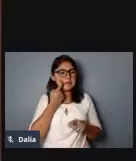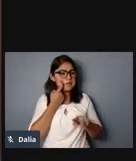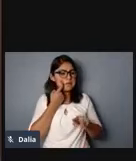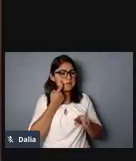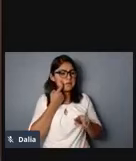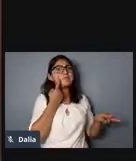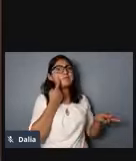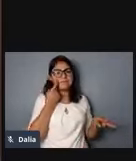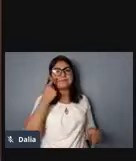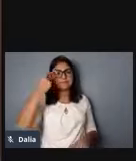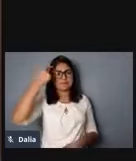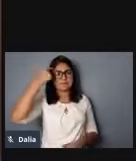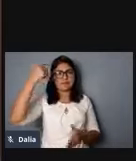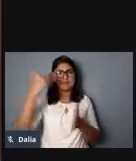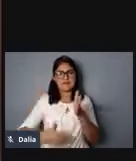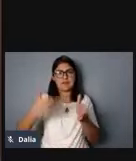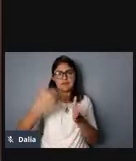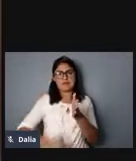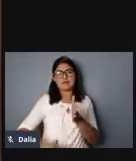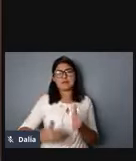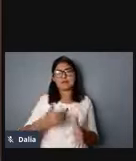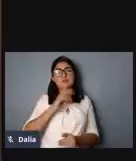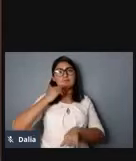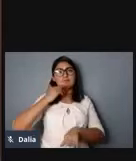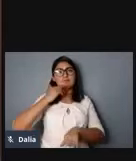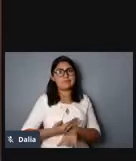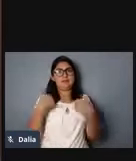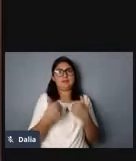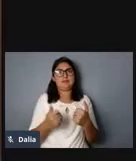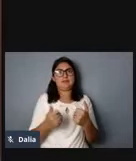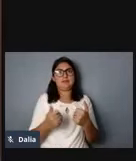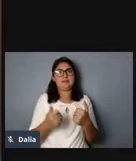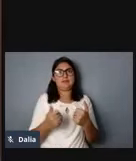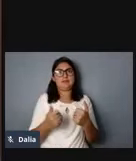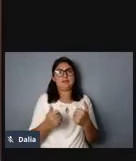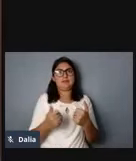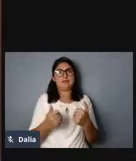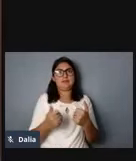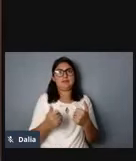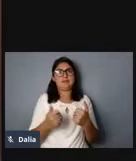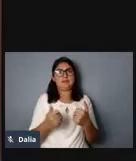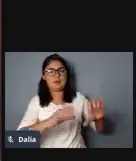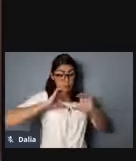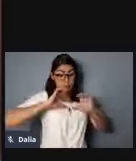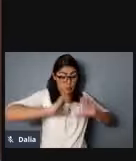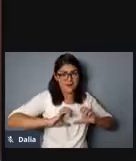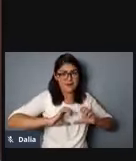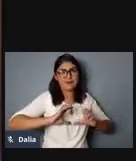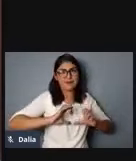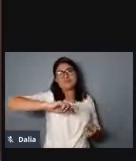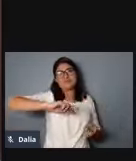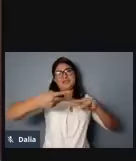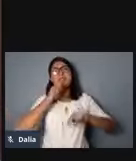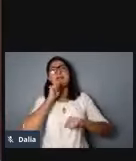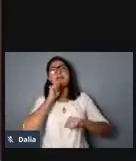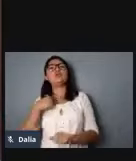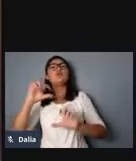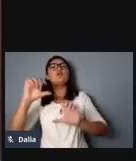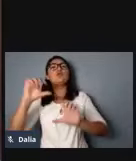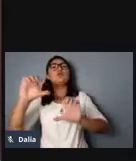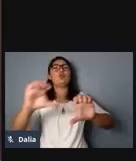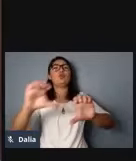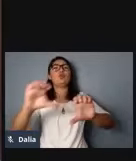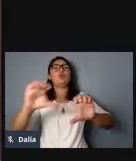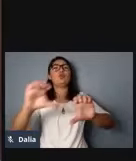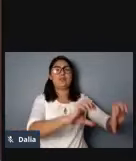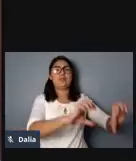social, porque si nosotros los premiamos por usar el cubrebocas, limpiarse las manos, lavarse las manos